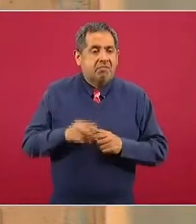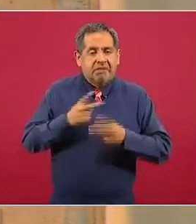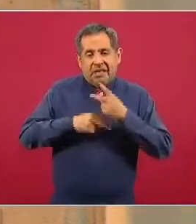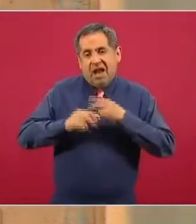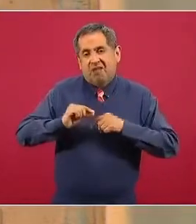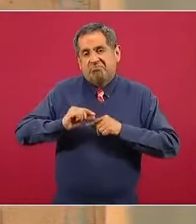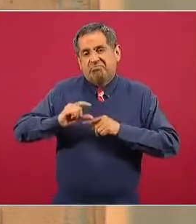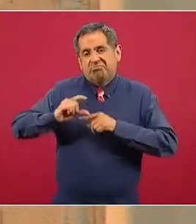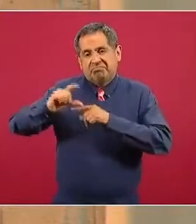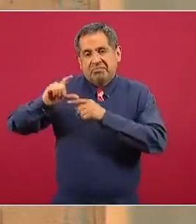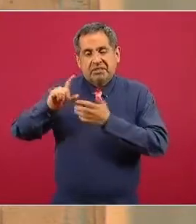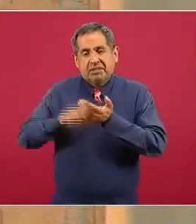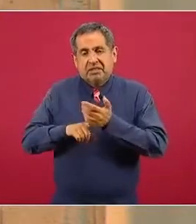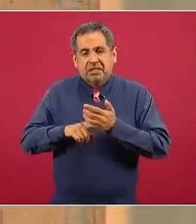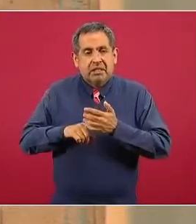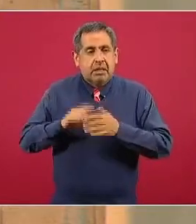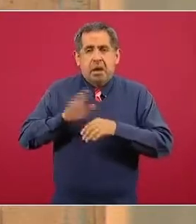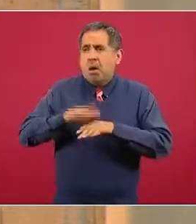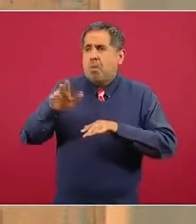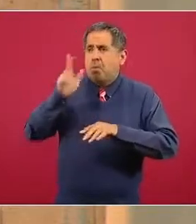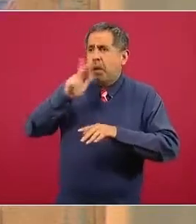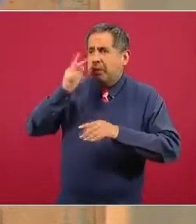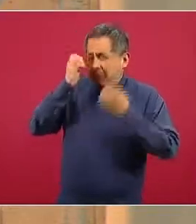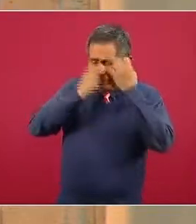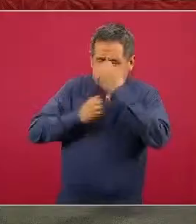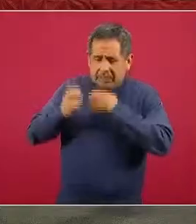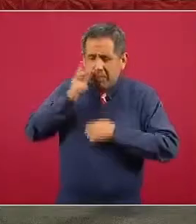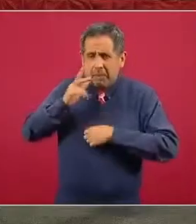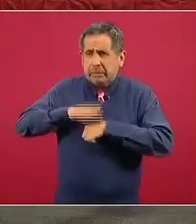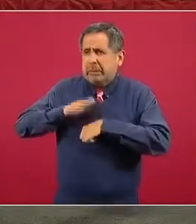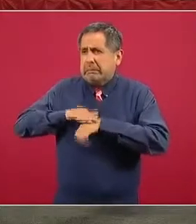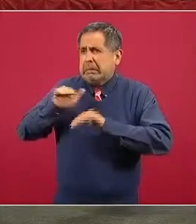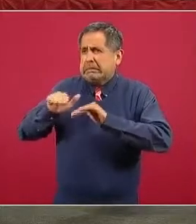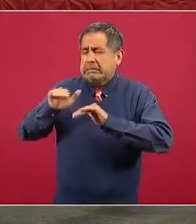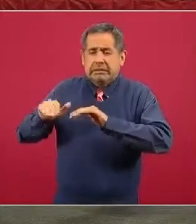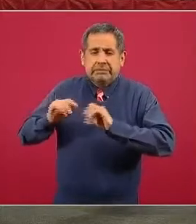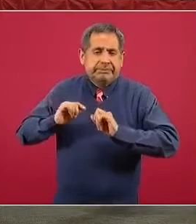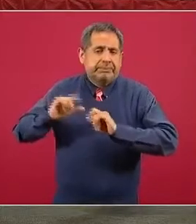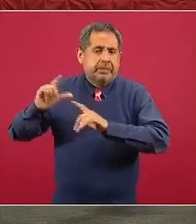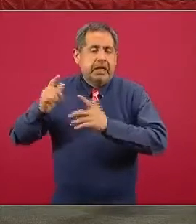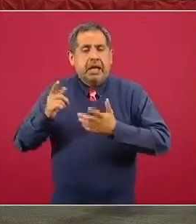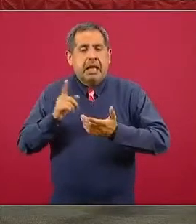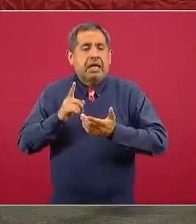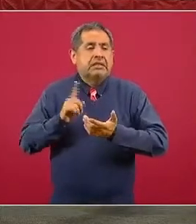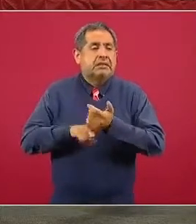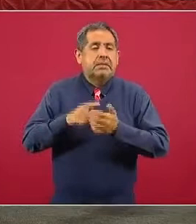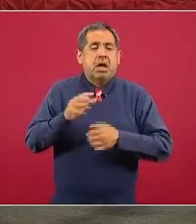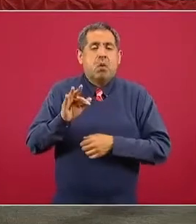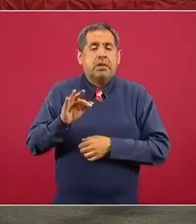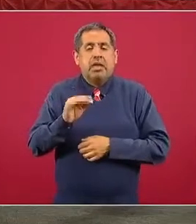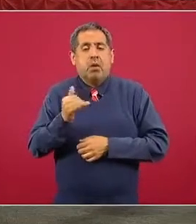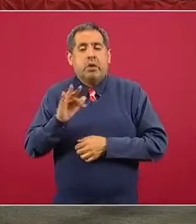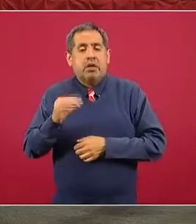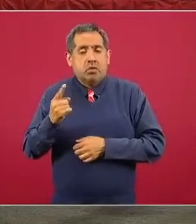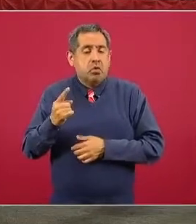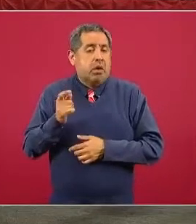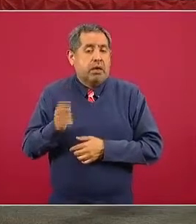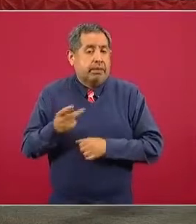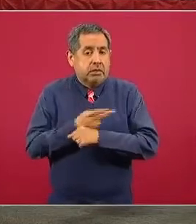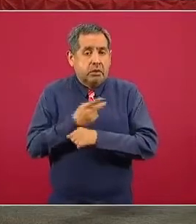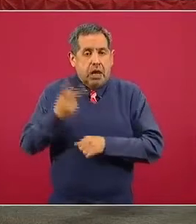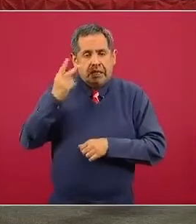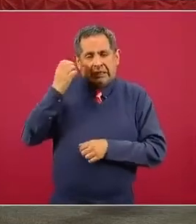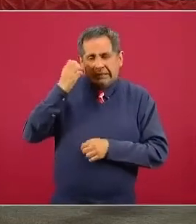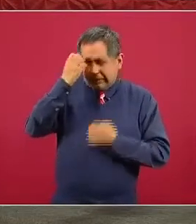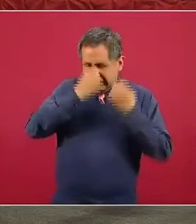incremento de una demanda diagnóstica, que todavía, como la vemos lejos para la semana 40 y 41 de lo que han sido las